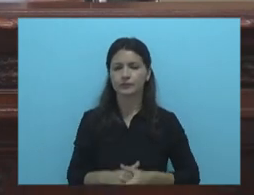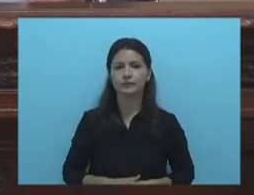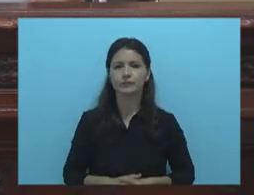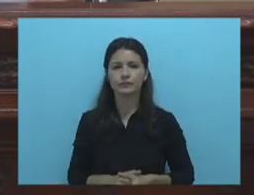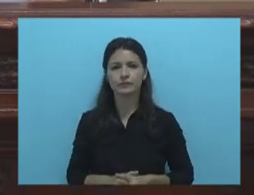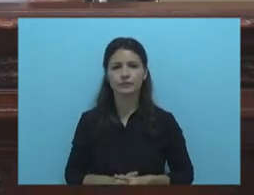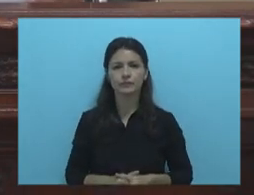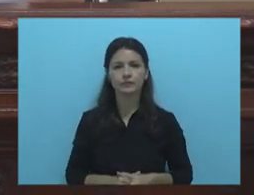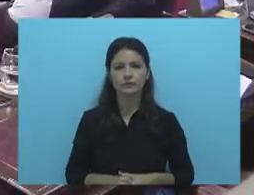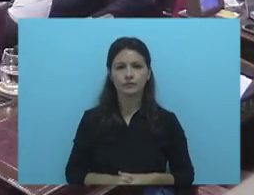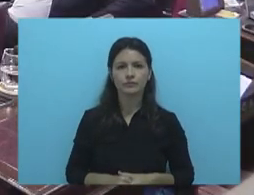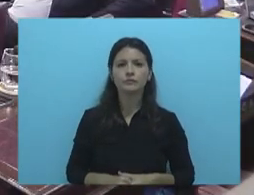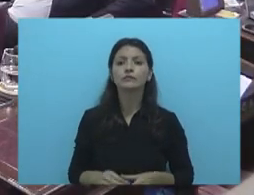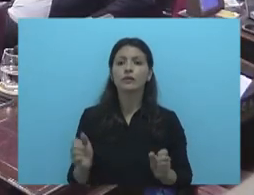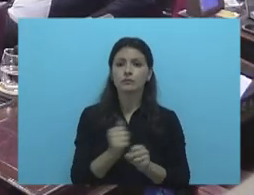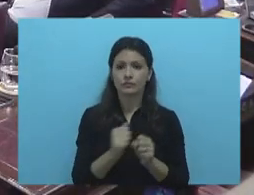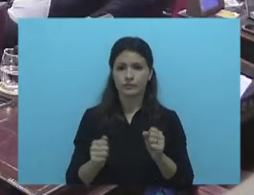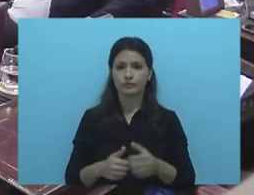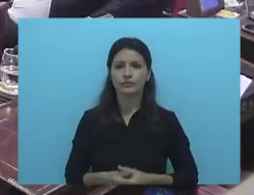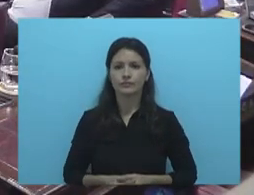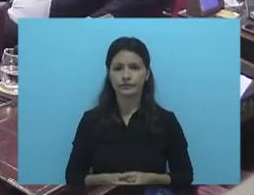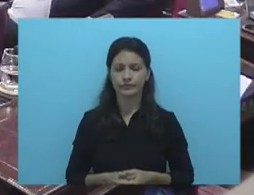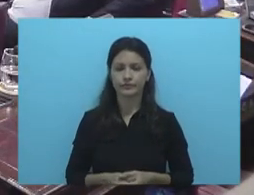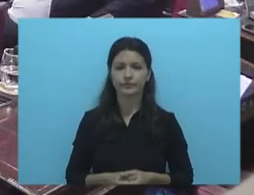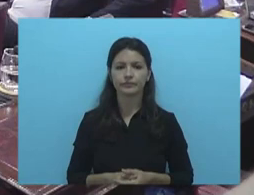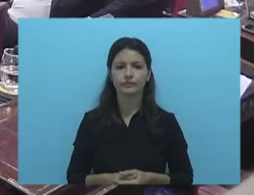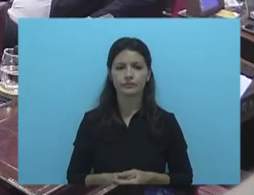A votación, resulta aprobado.